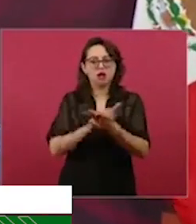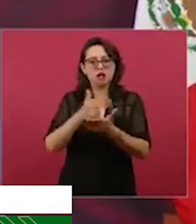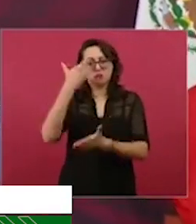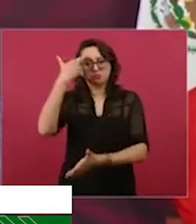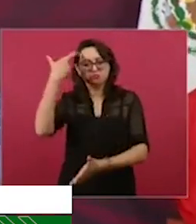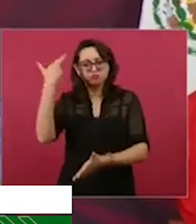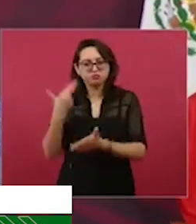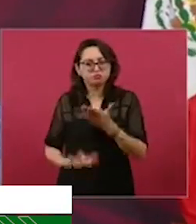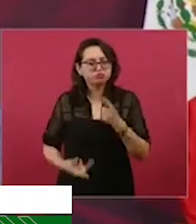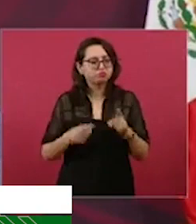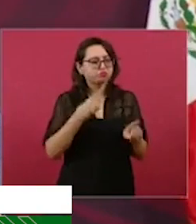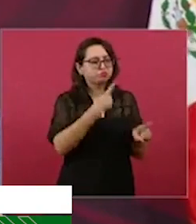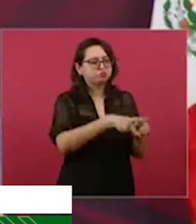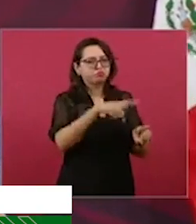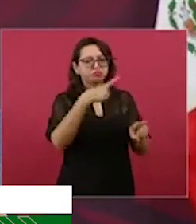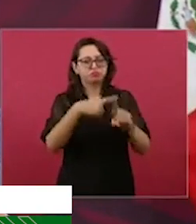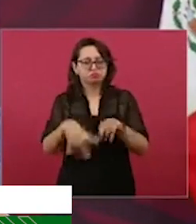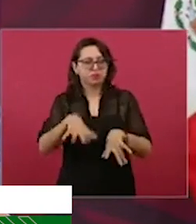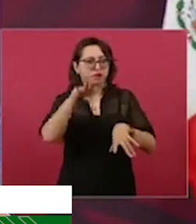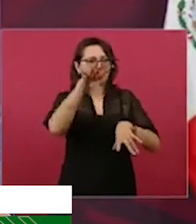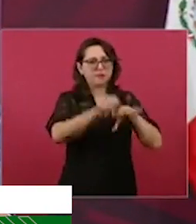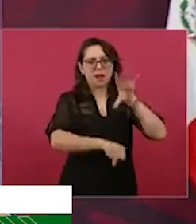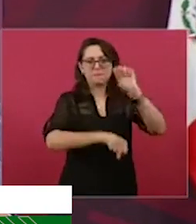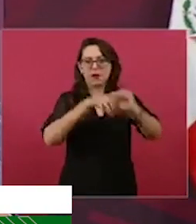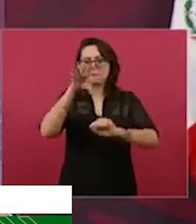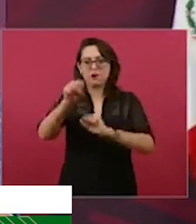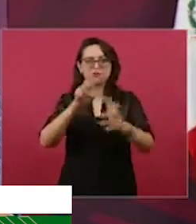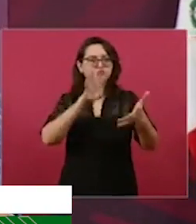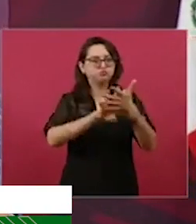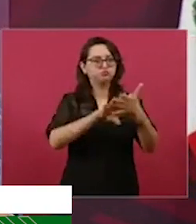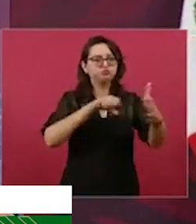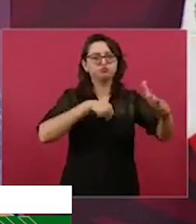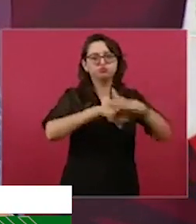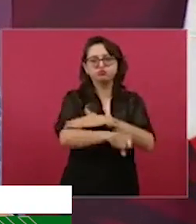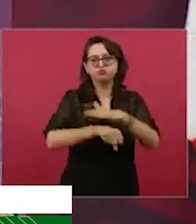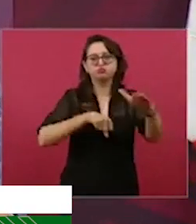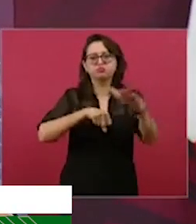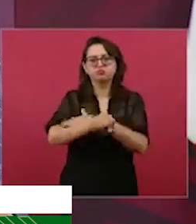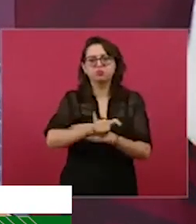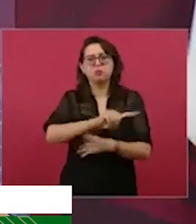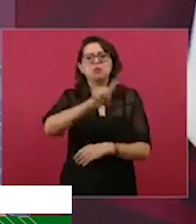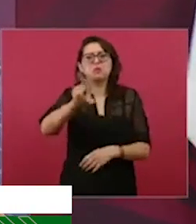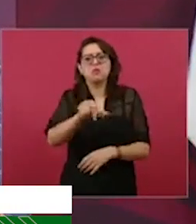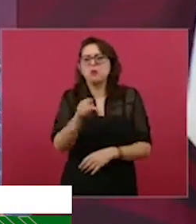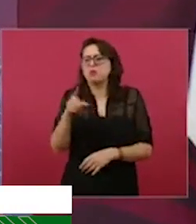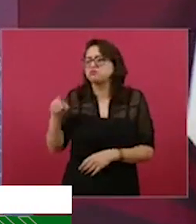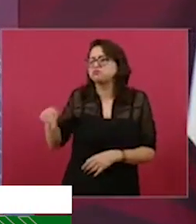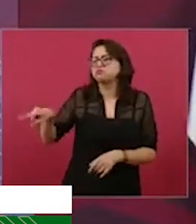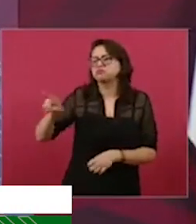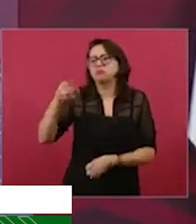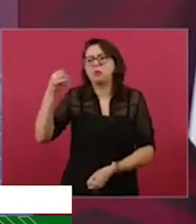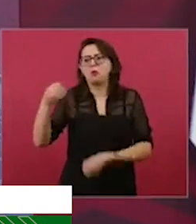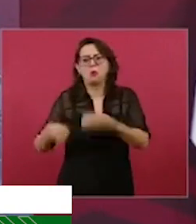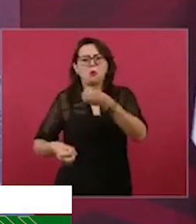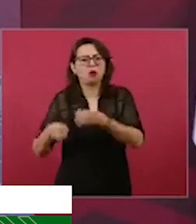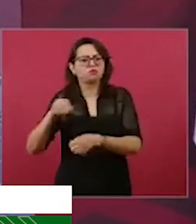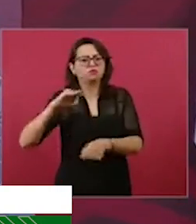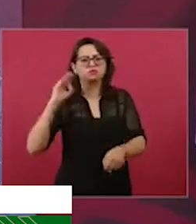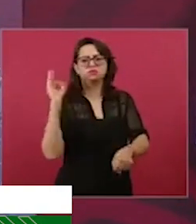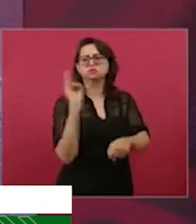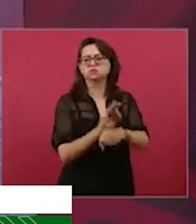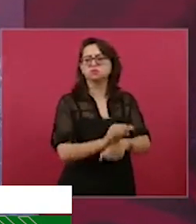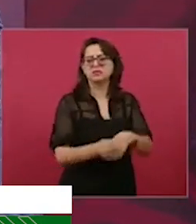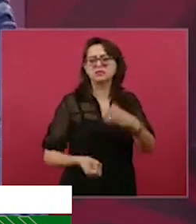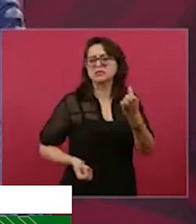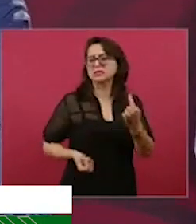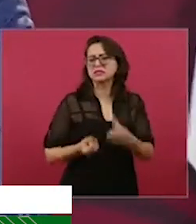de la jueza Angélica Sánchez, que fue detenida el pasado 16 de junio en la Ciudad de México por una denuncia en su contra por su actuación tras determinar